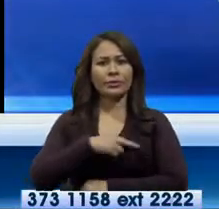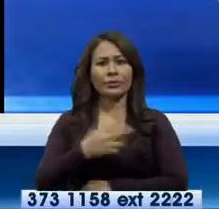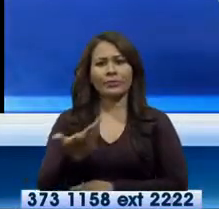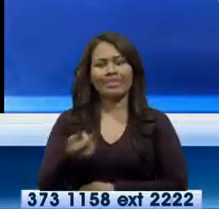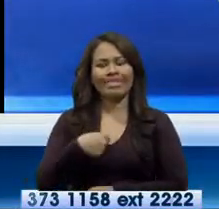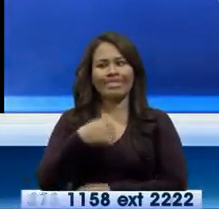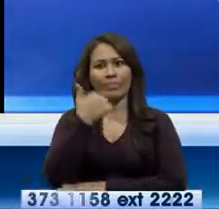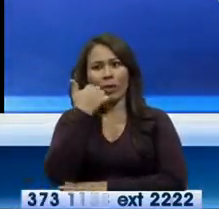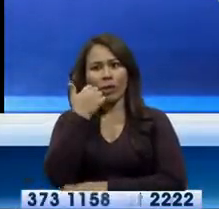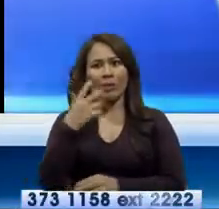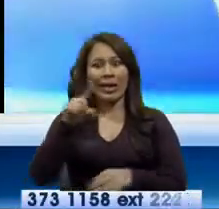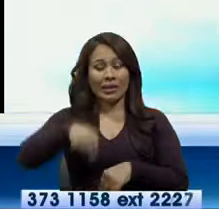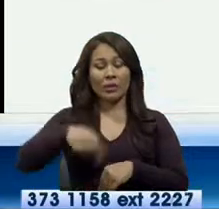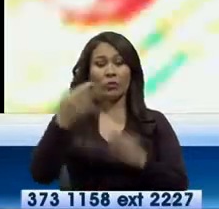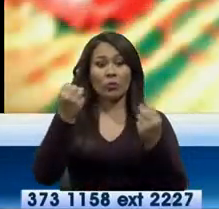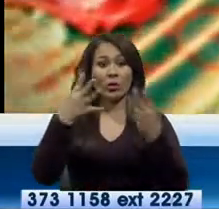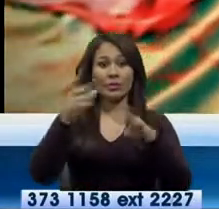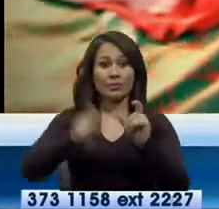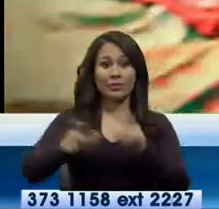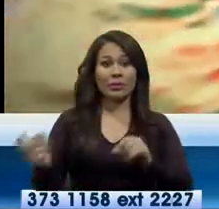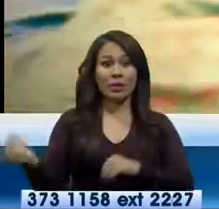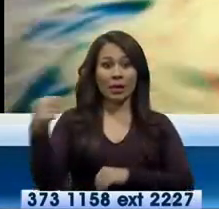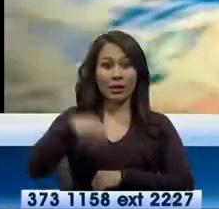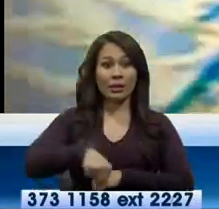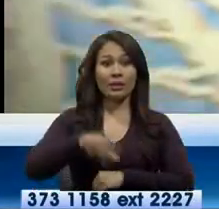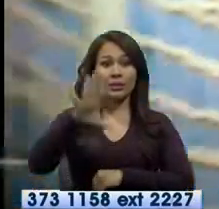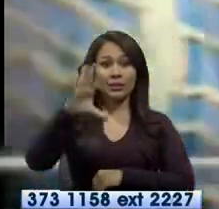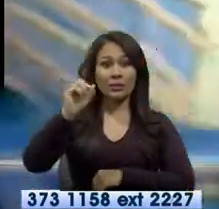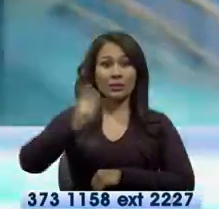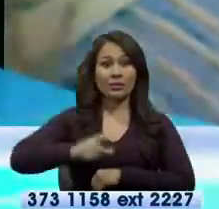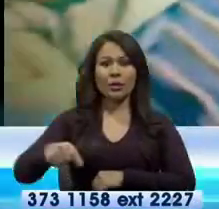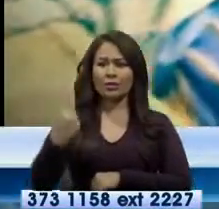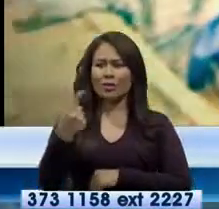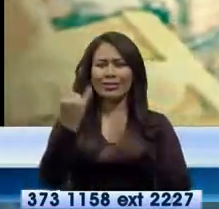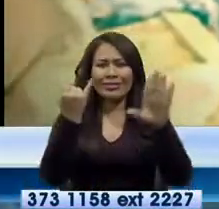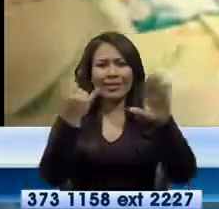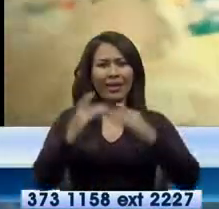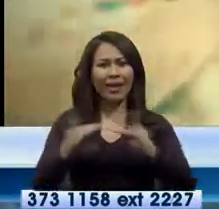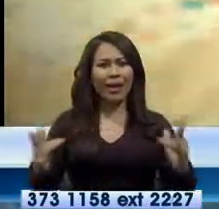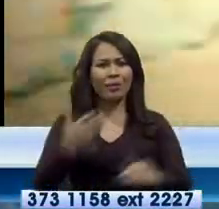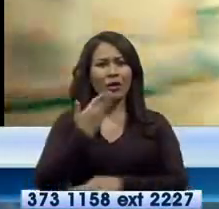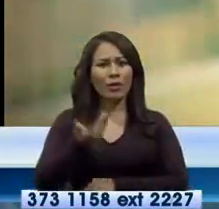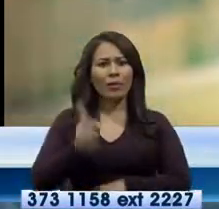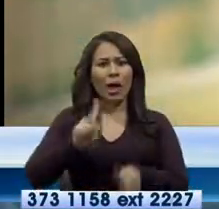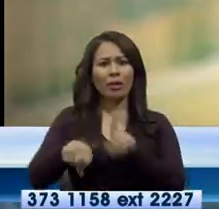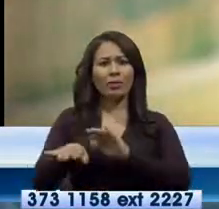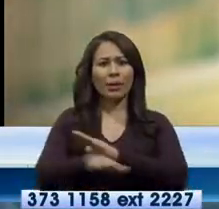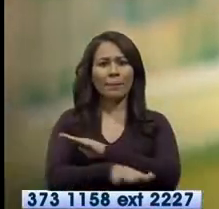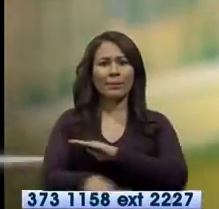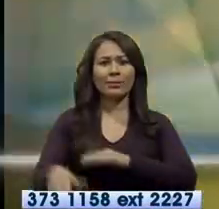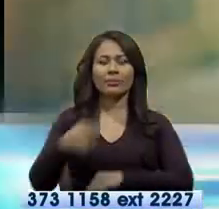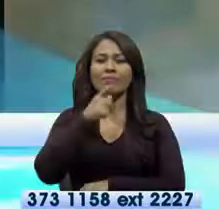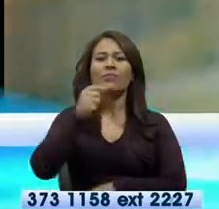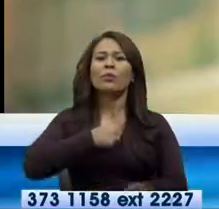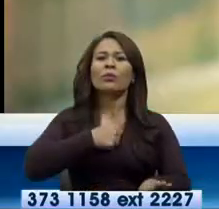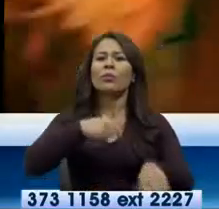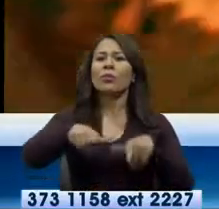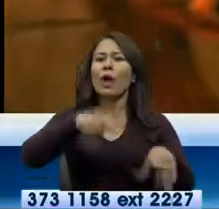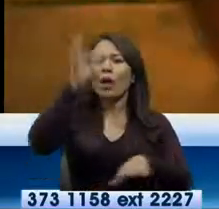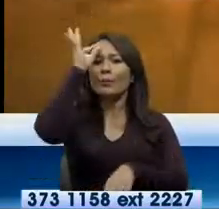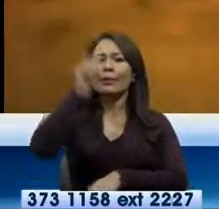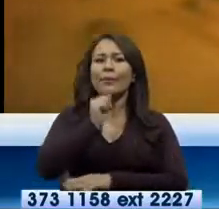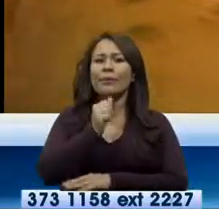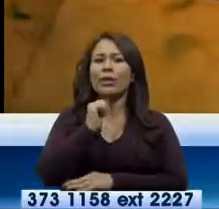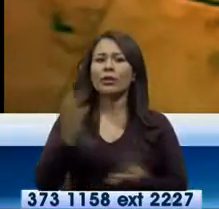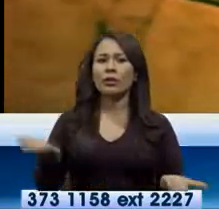50. ¿Más de 50 personas? Sí. ¿Y solo hay 6 camas? Sí, solo están en esa cama y van al piso. El propietario no se encontraba y el